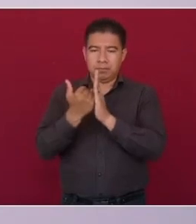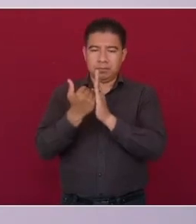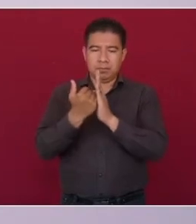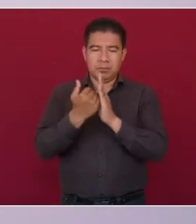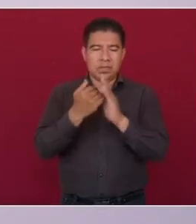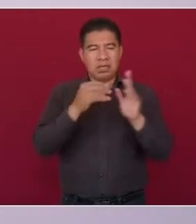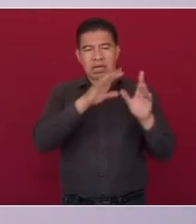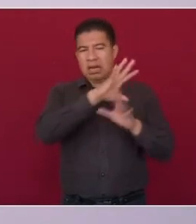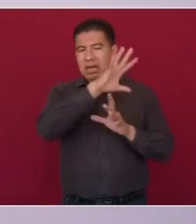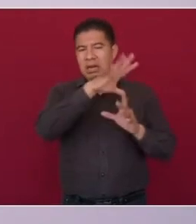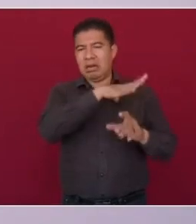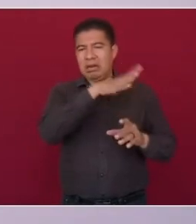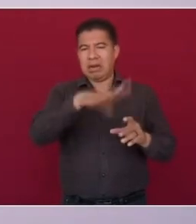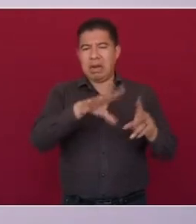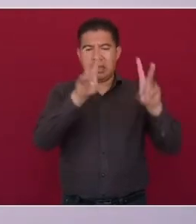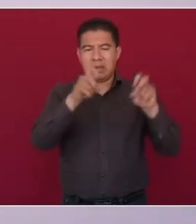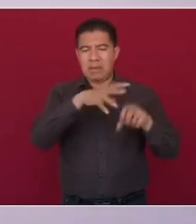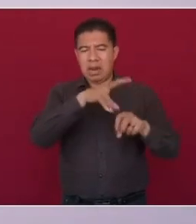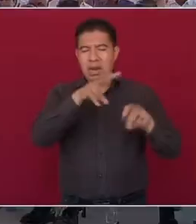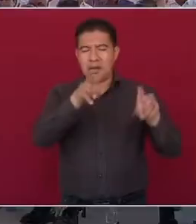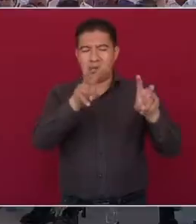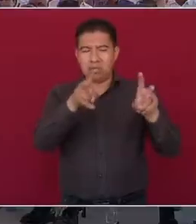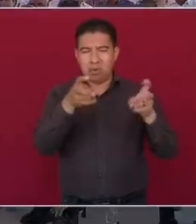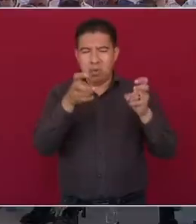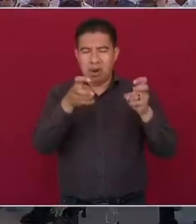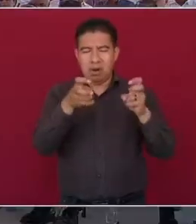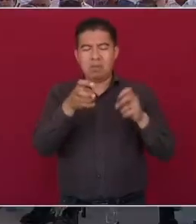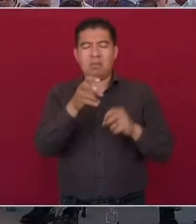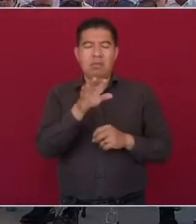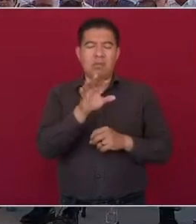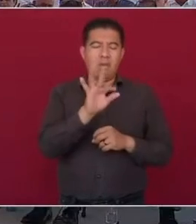en general en 24%.